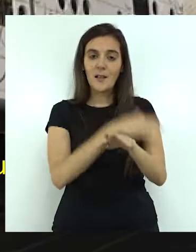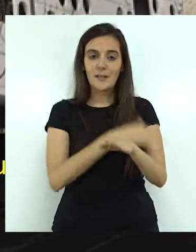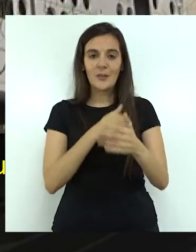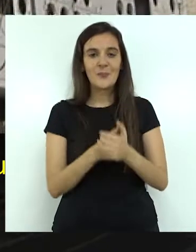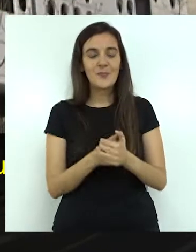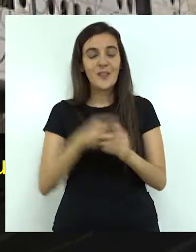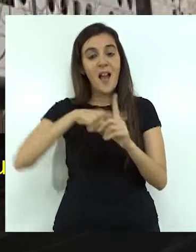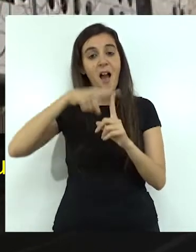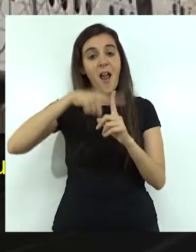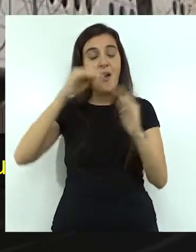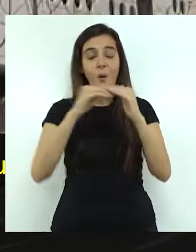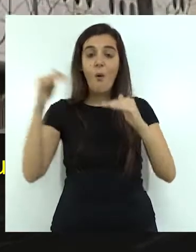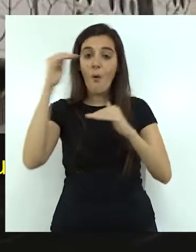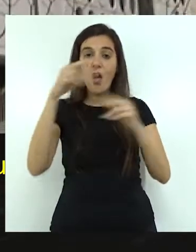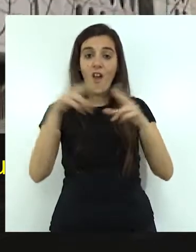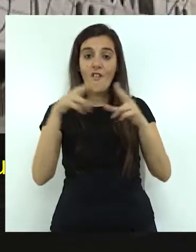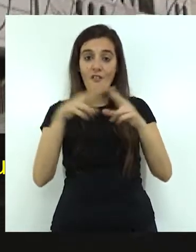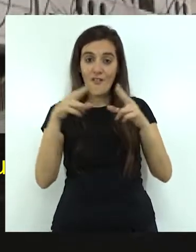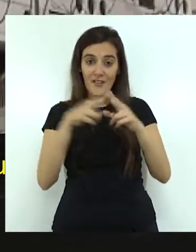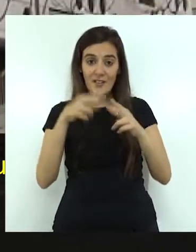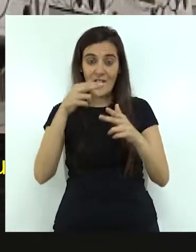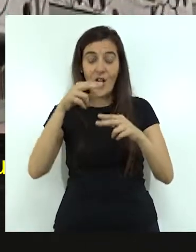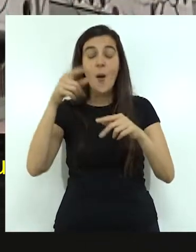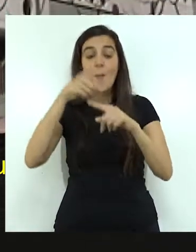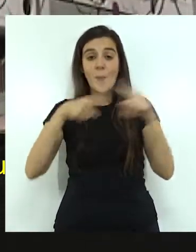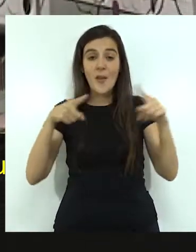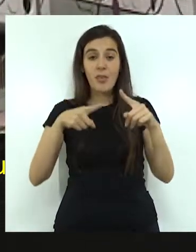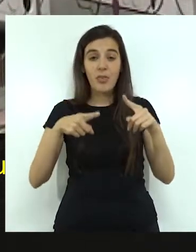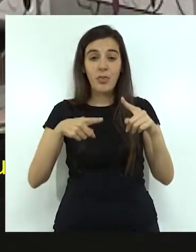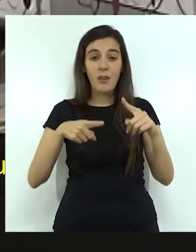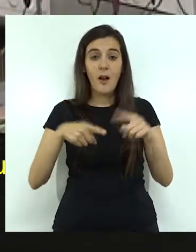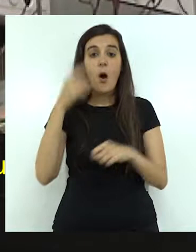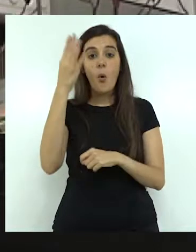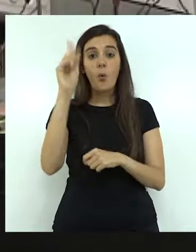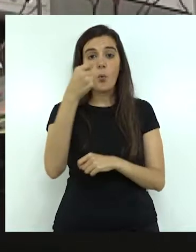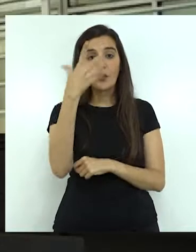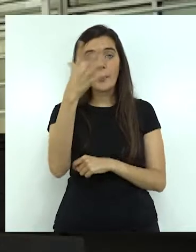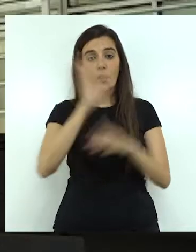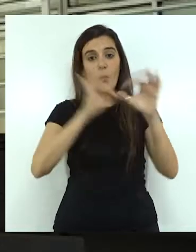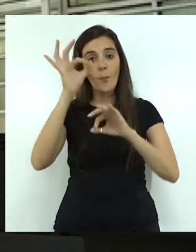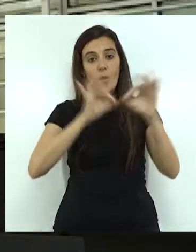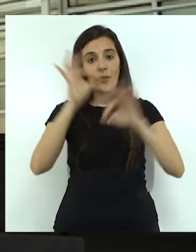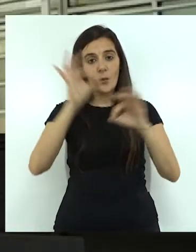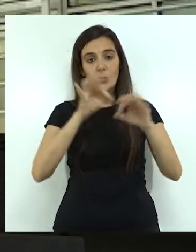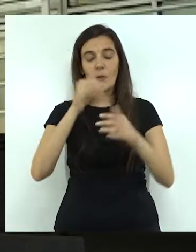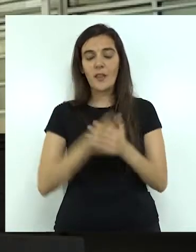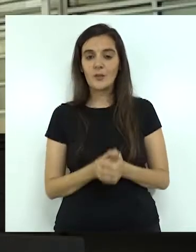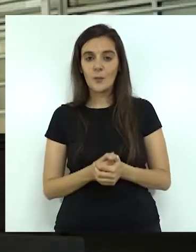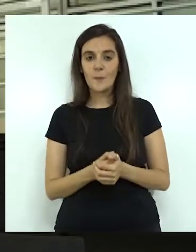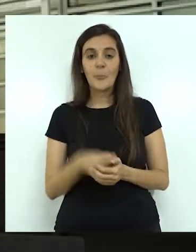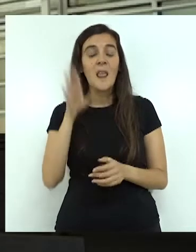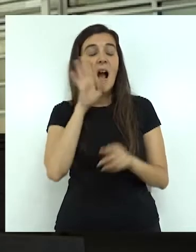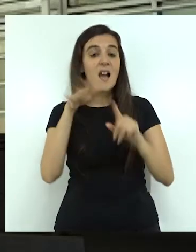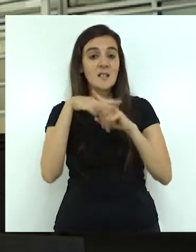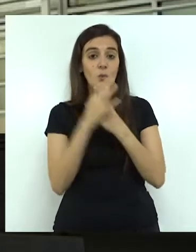media en nuestra ciudad registró el pasado mes un 4 54% lo que supone una variación de mil